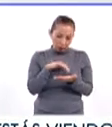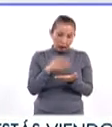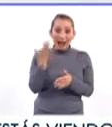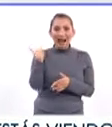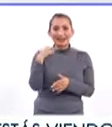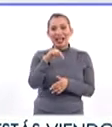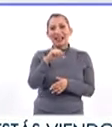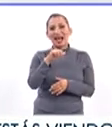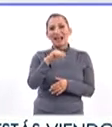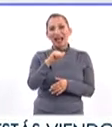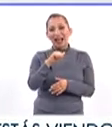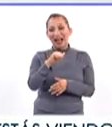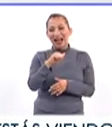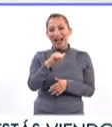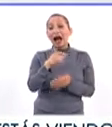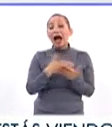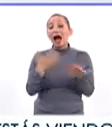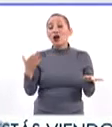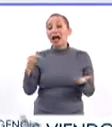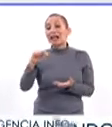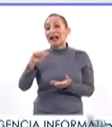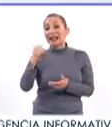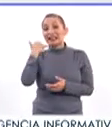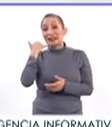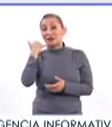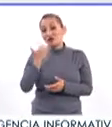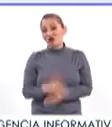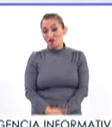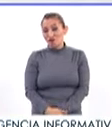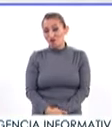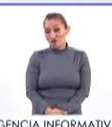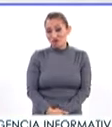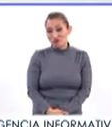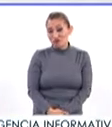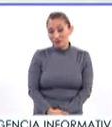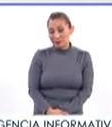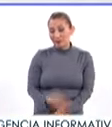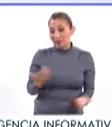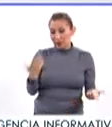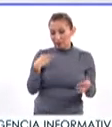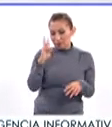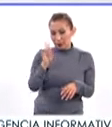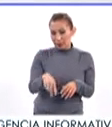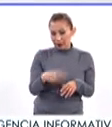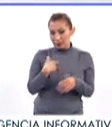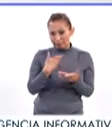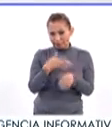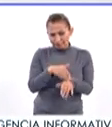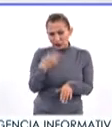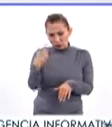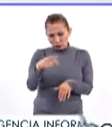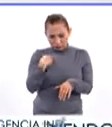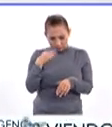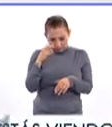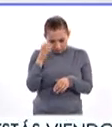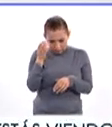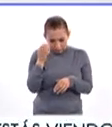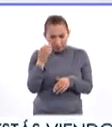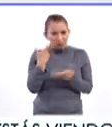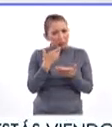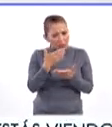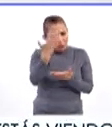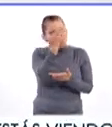era la nana tele, ahora es la nana celular, ¿no? Y cumple con el desarrollo de